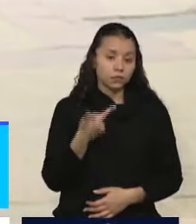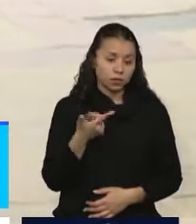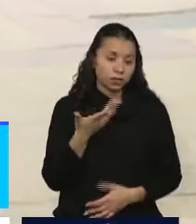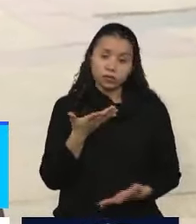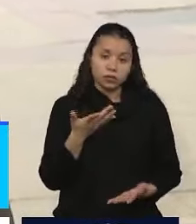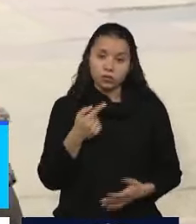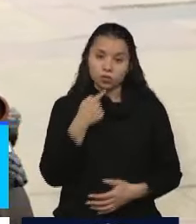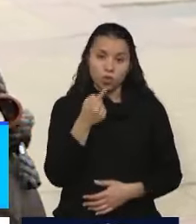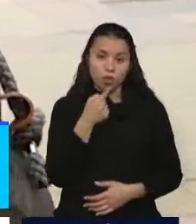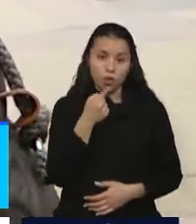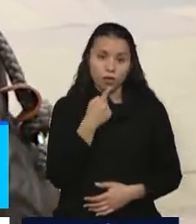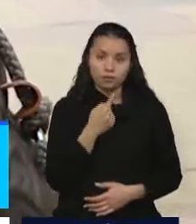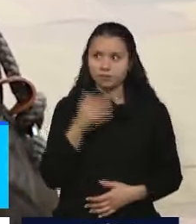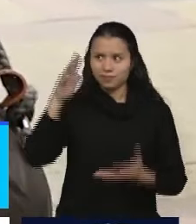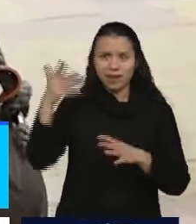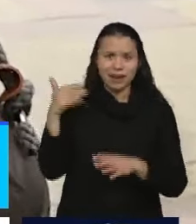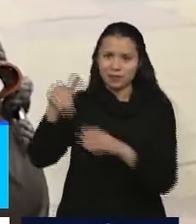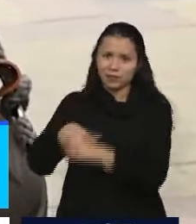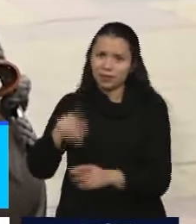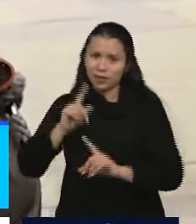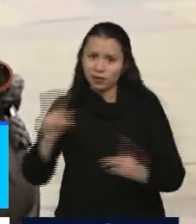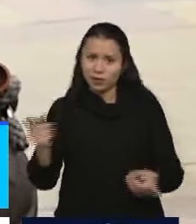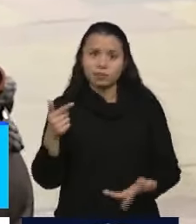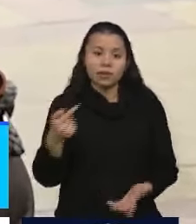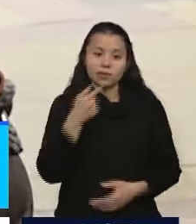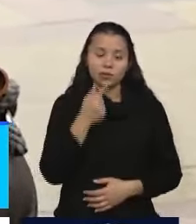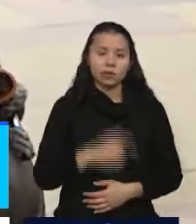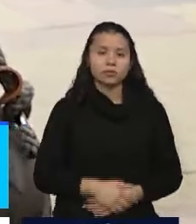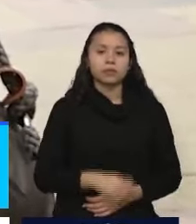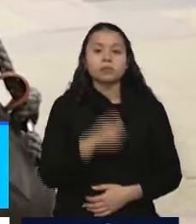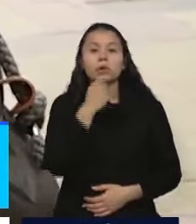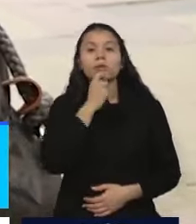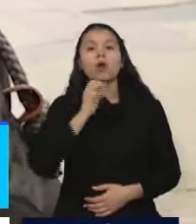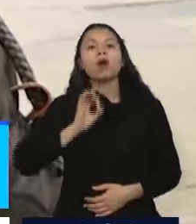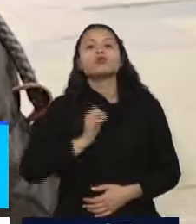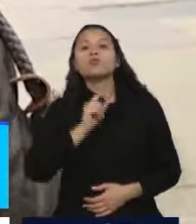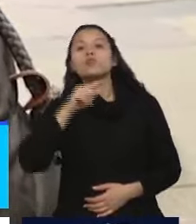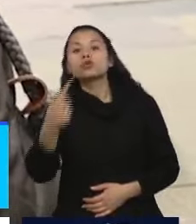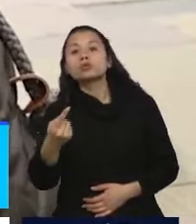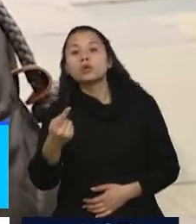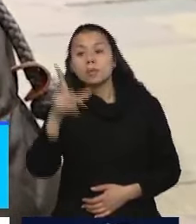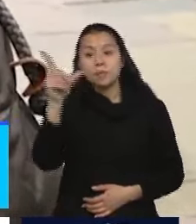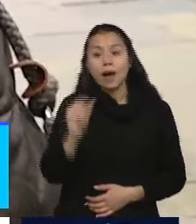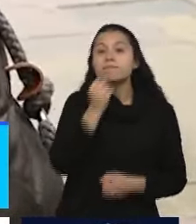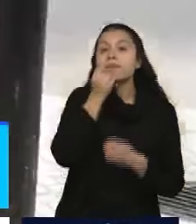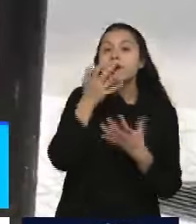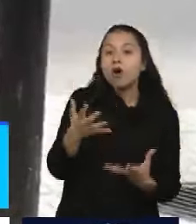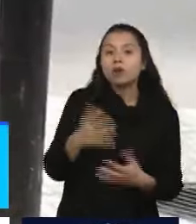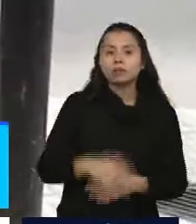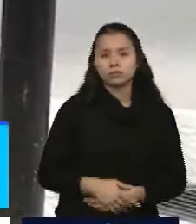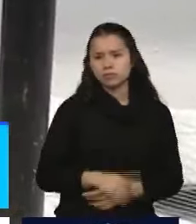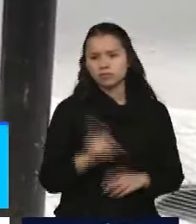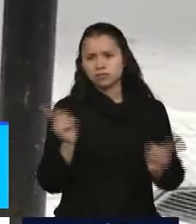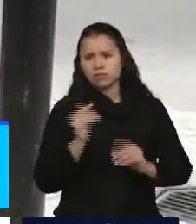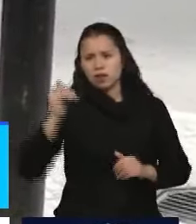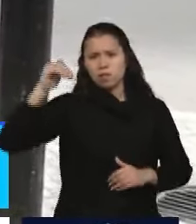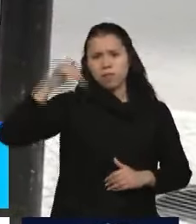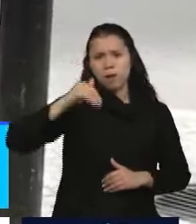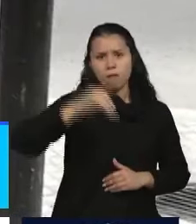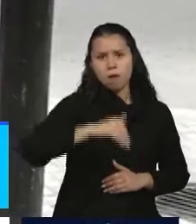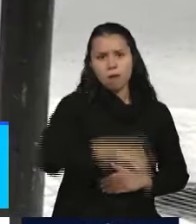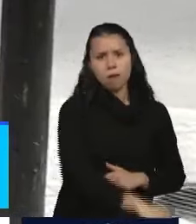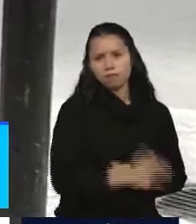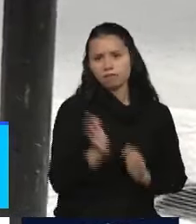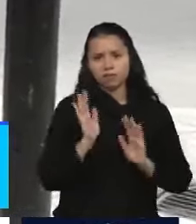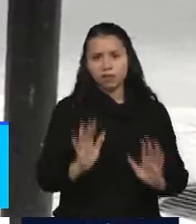mejora tu situación económica, mejora la del país, ninguna? No, para nada, cada vez peor. Hemos puesto ficha, así que bueno,